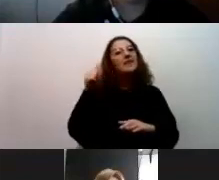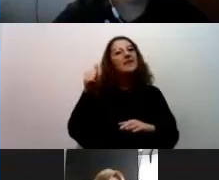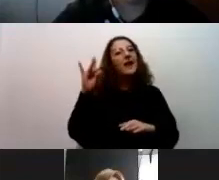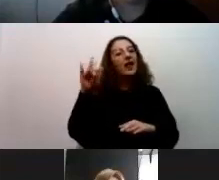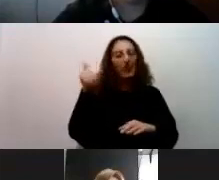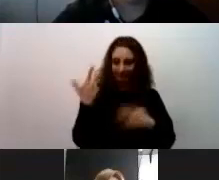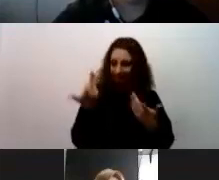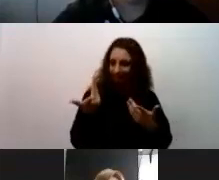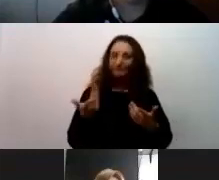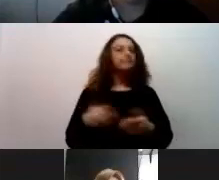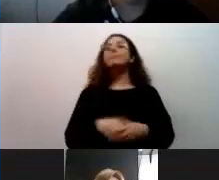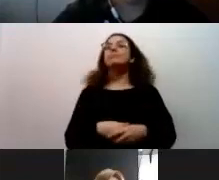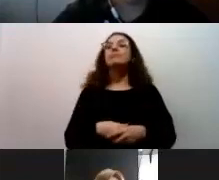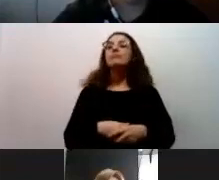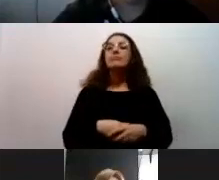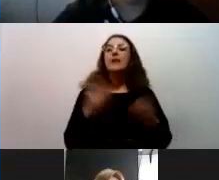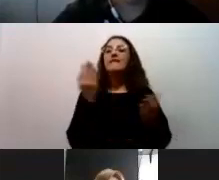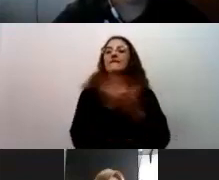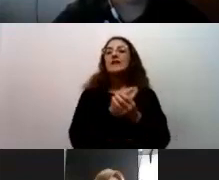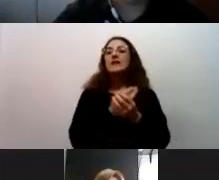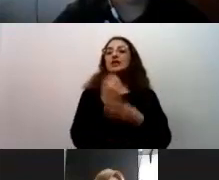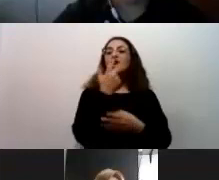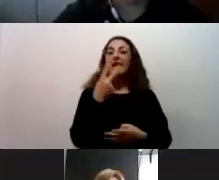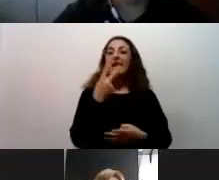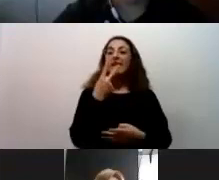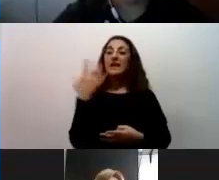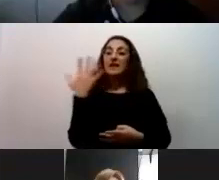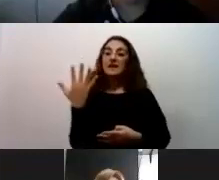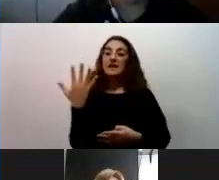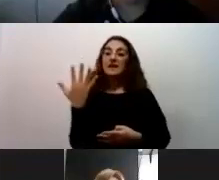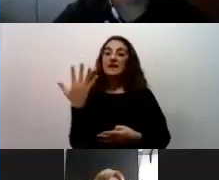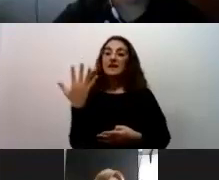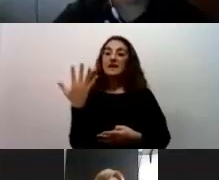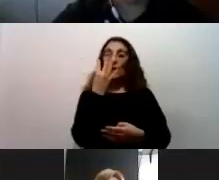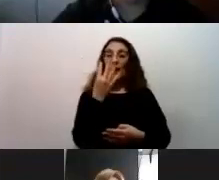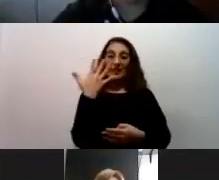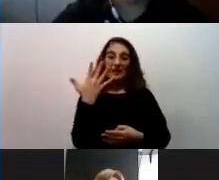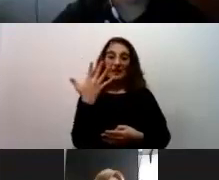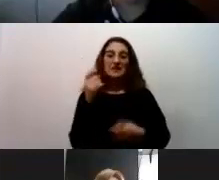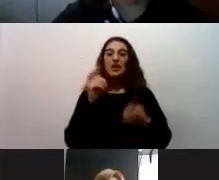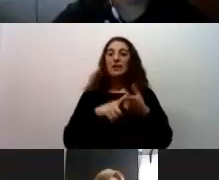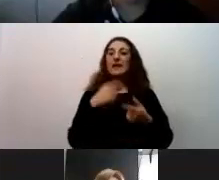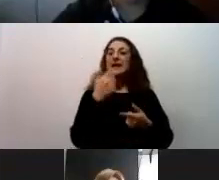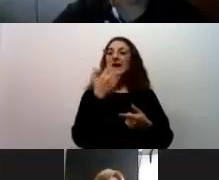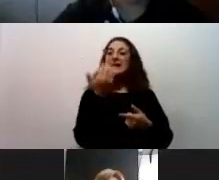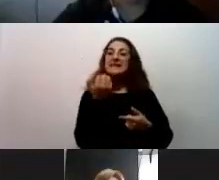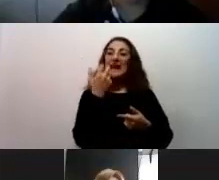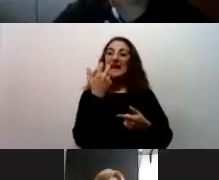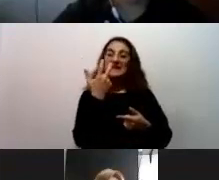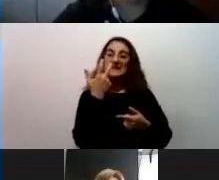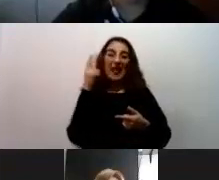que el reglamento. Fallos 325, 645 y 330, 2255. No se oponen